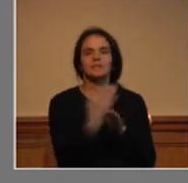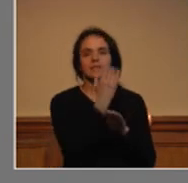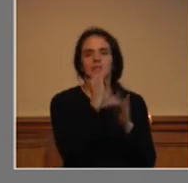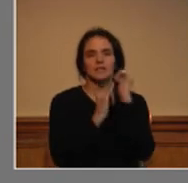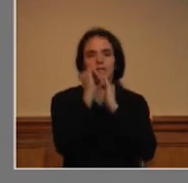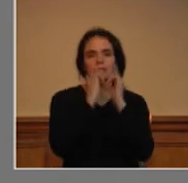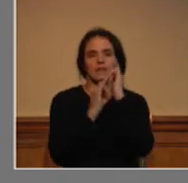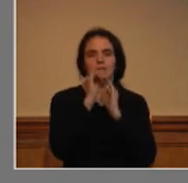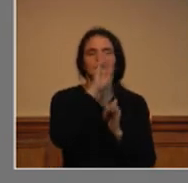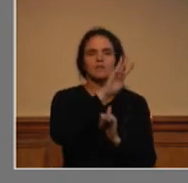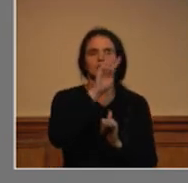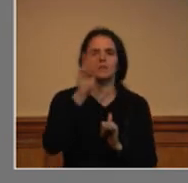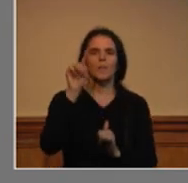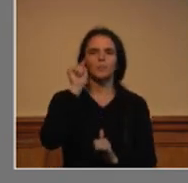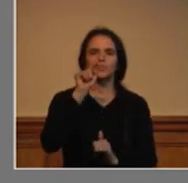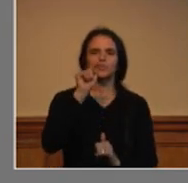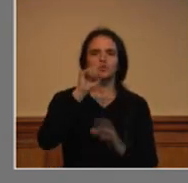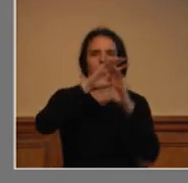internet, pusimos